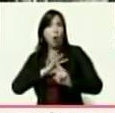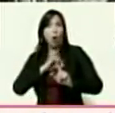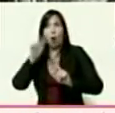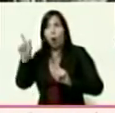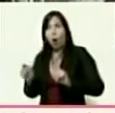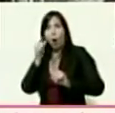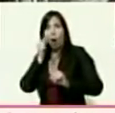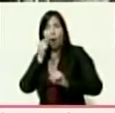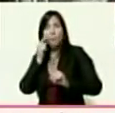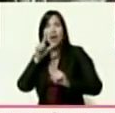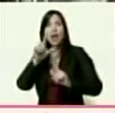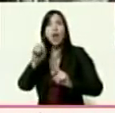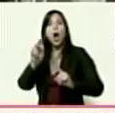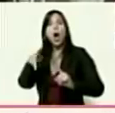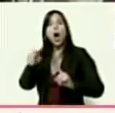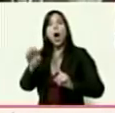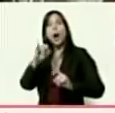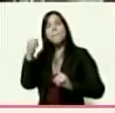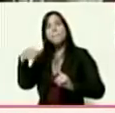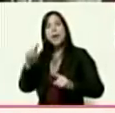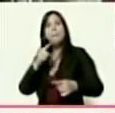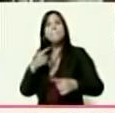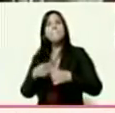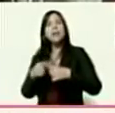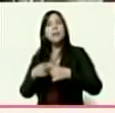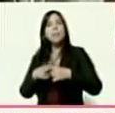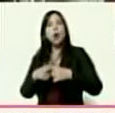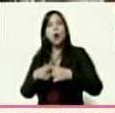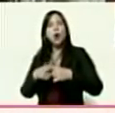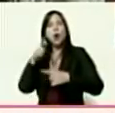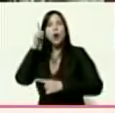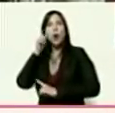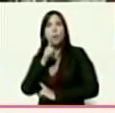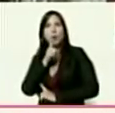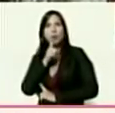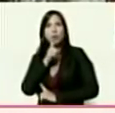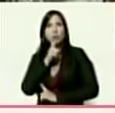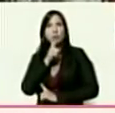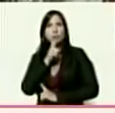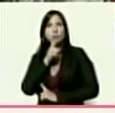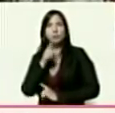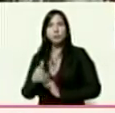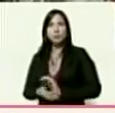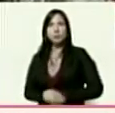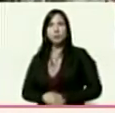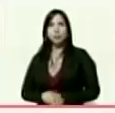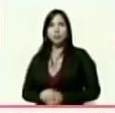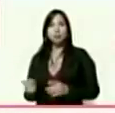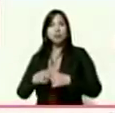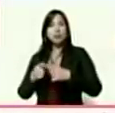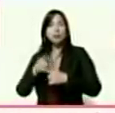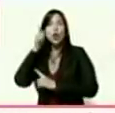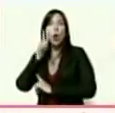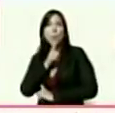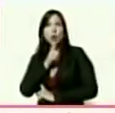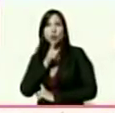Betancourt López, primo de Leopoldo López. Es Trebol López, primo de Leopoldo